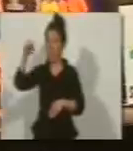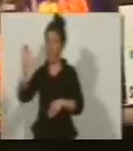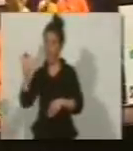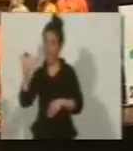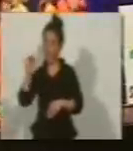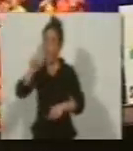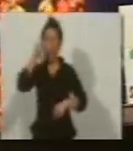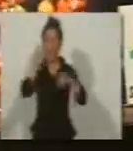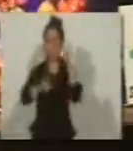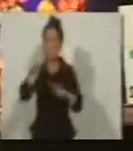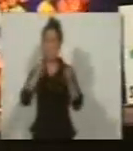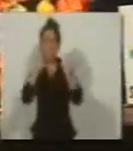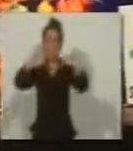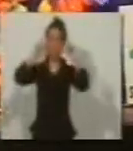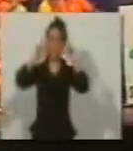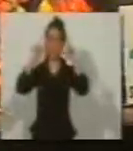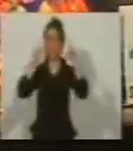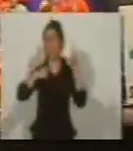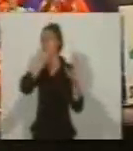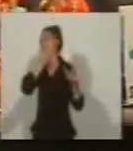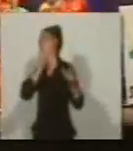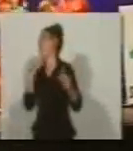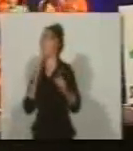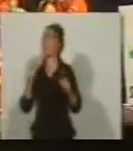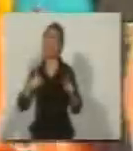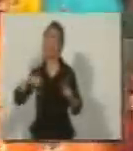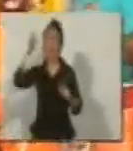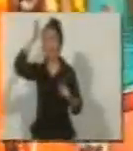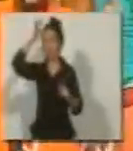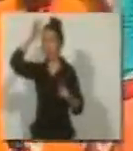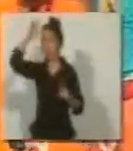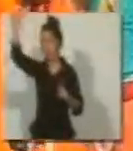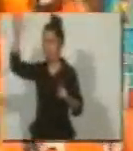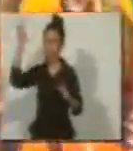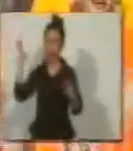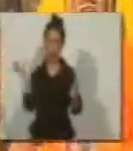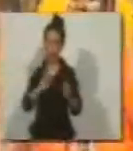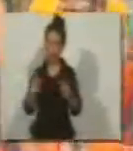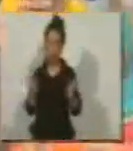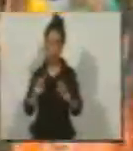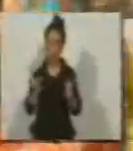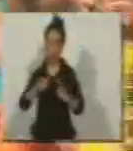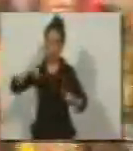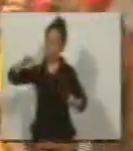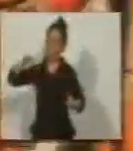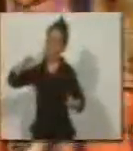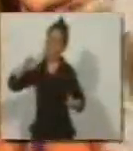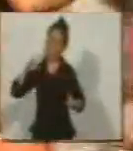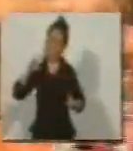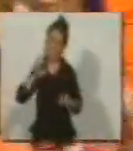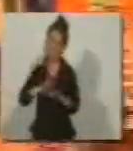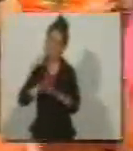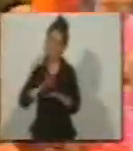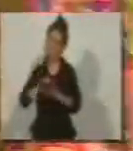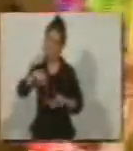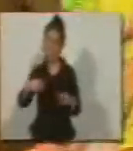personajes que ya no hay quien soporte, no, que añadiré, de aquí no habrá